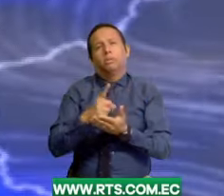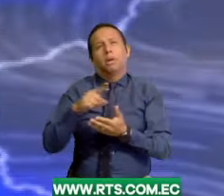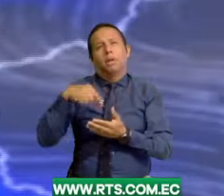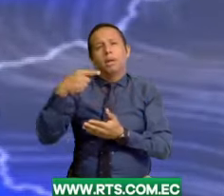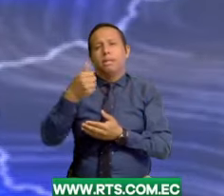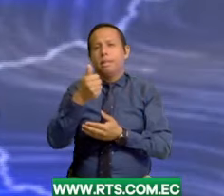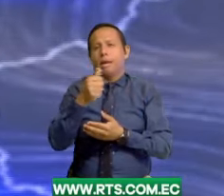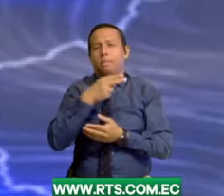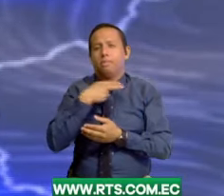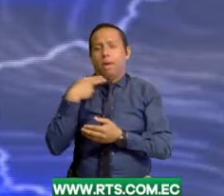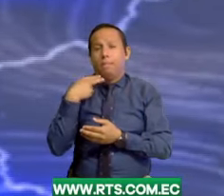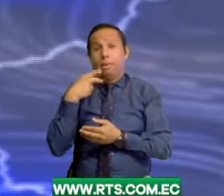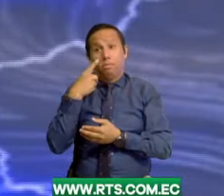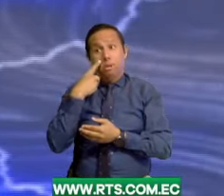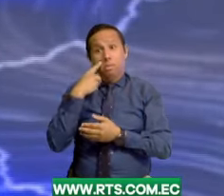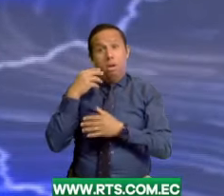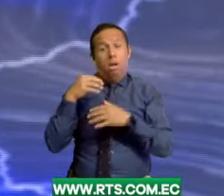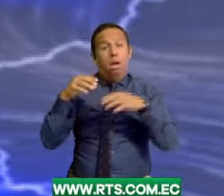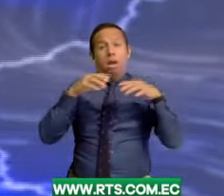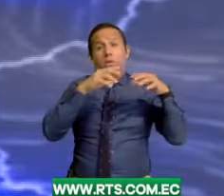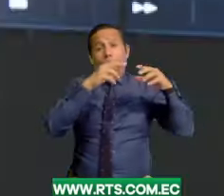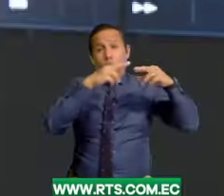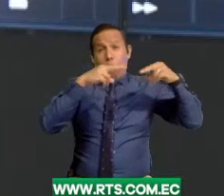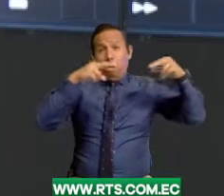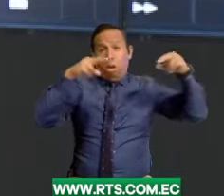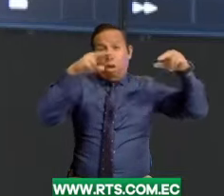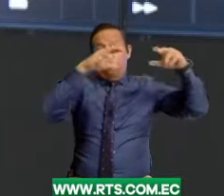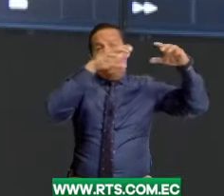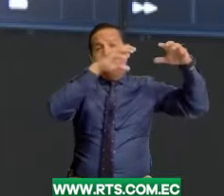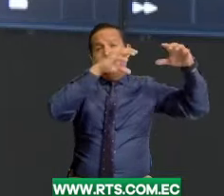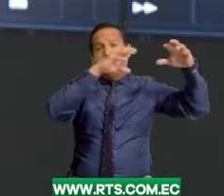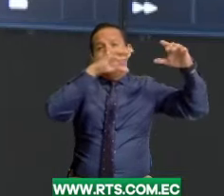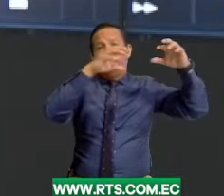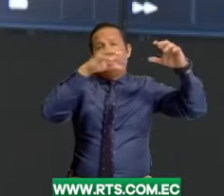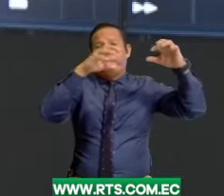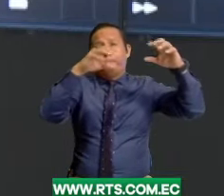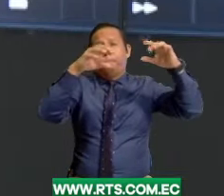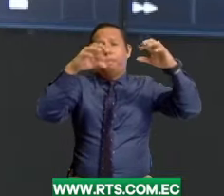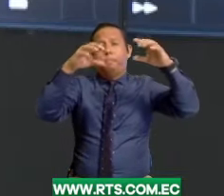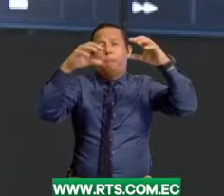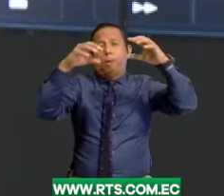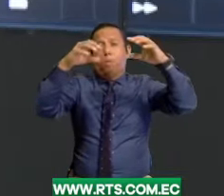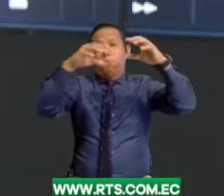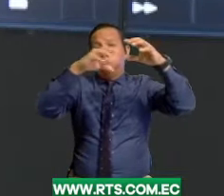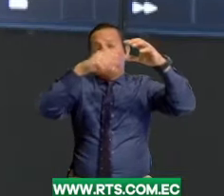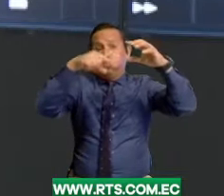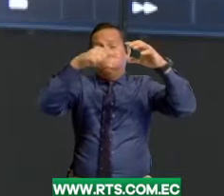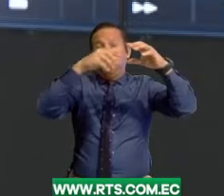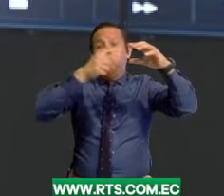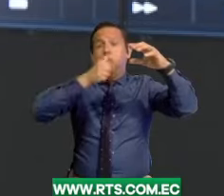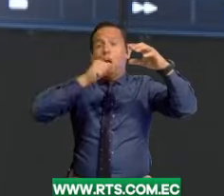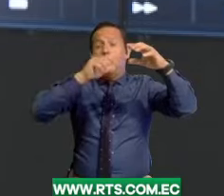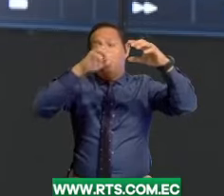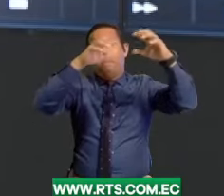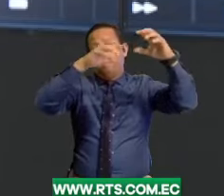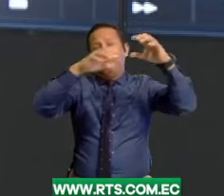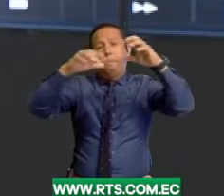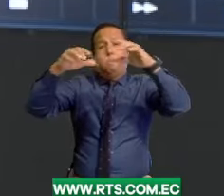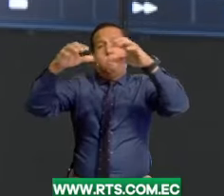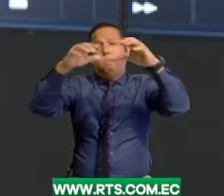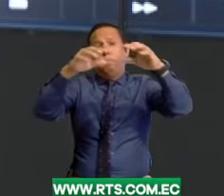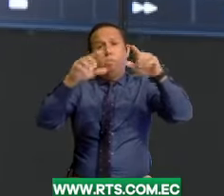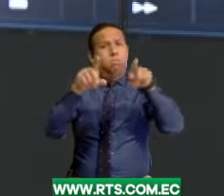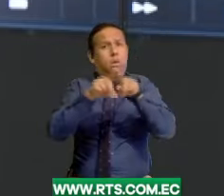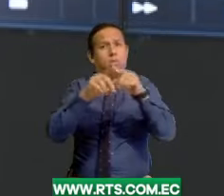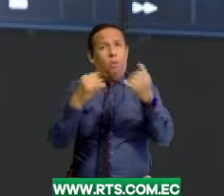donde está prevista la llegada de masas húmedas a estas zonas es posible que de aquí hasta el día 10 nosotros tenemos condiciones muy parecidas a las que estamos viendo el día de